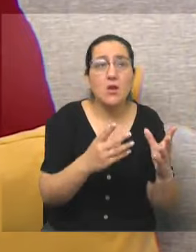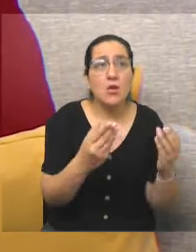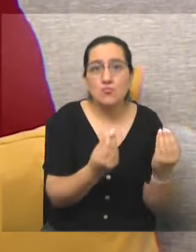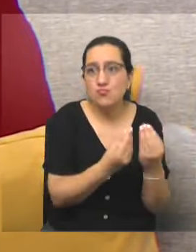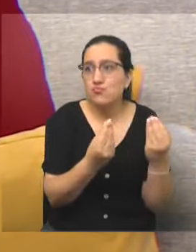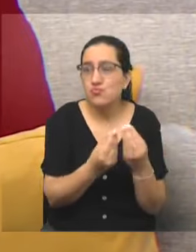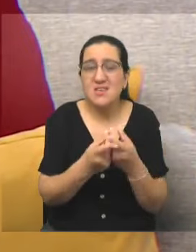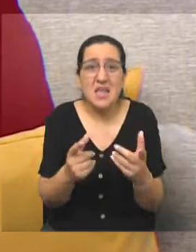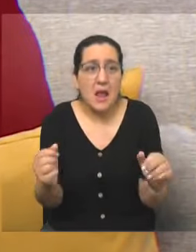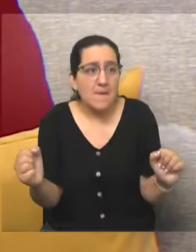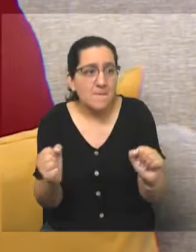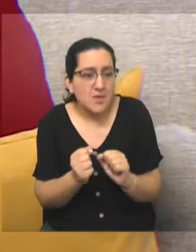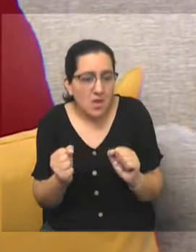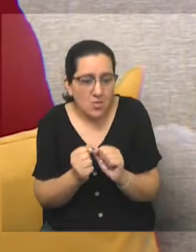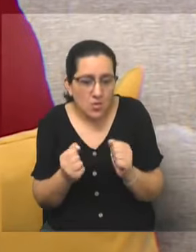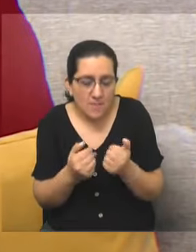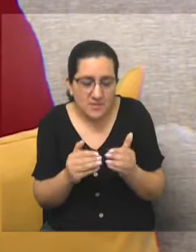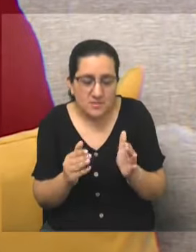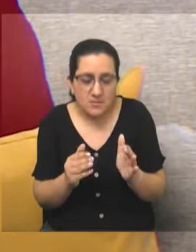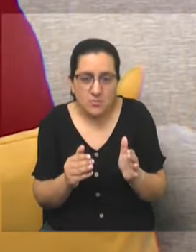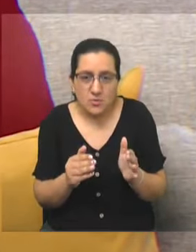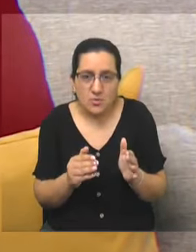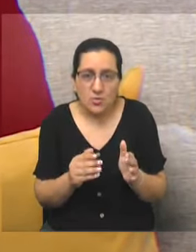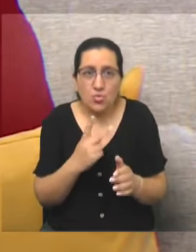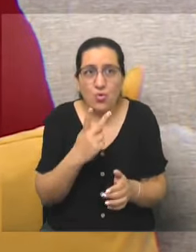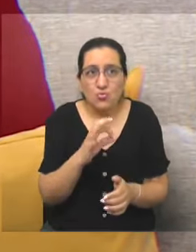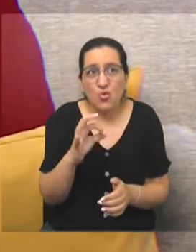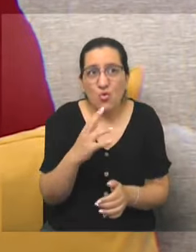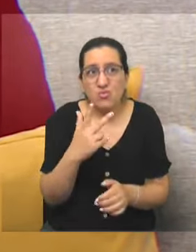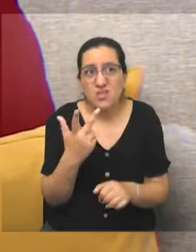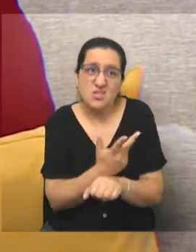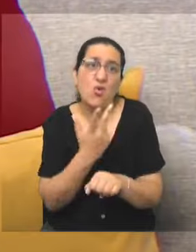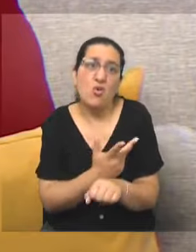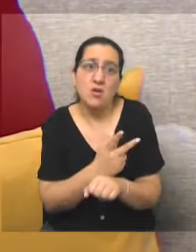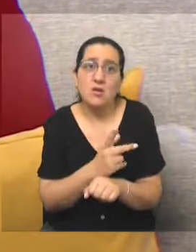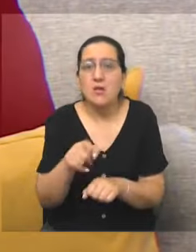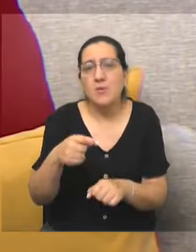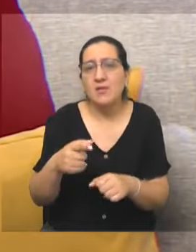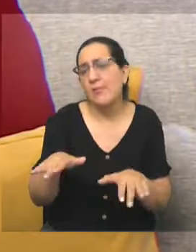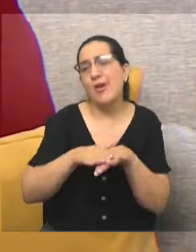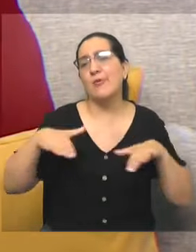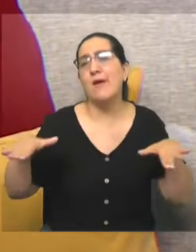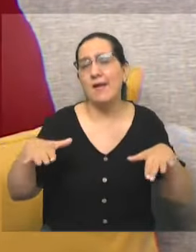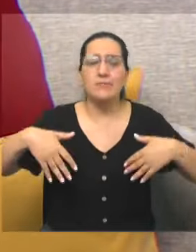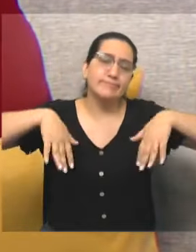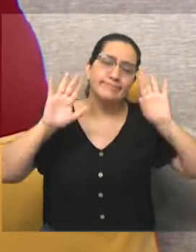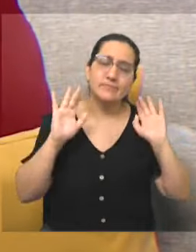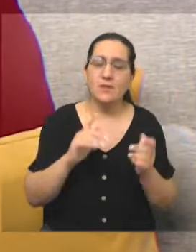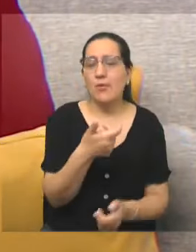ese terror inicial no dura 2-3 horas y al rato estamos pasando del informativo